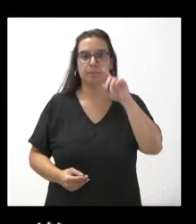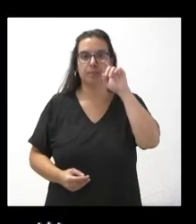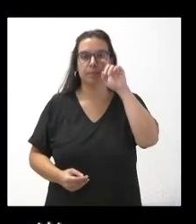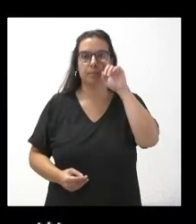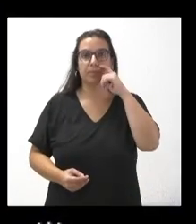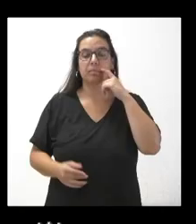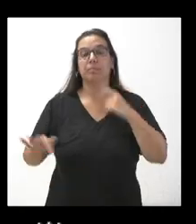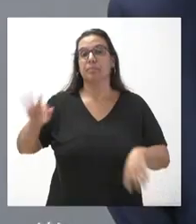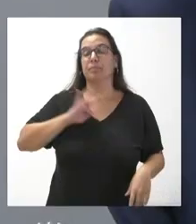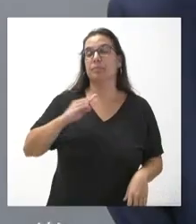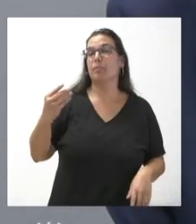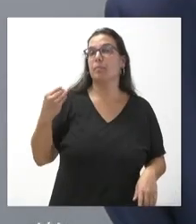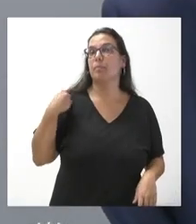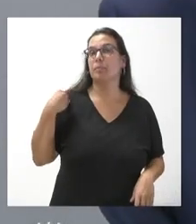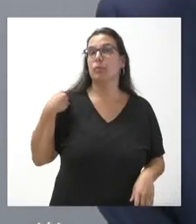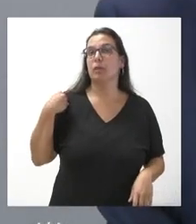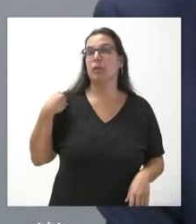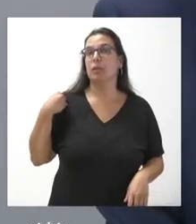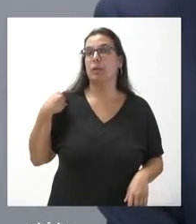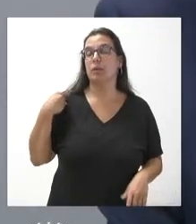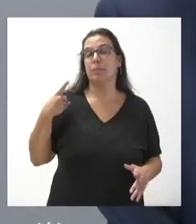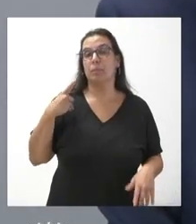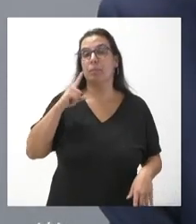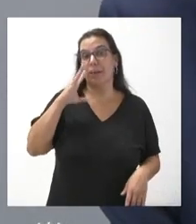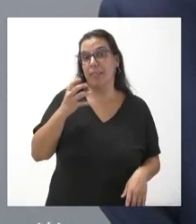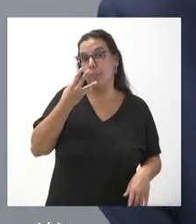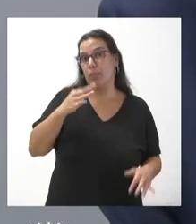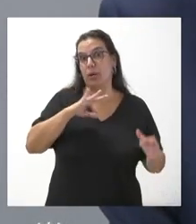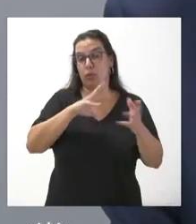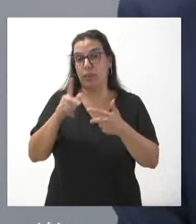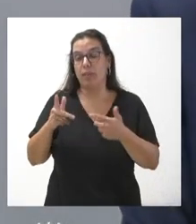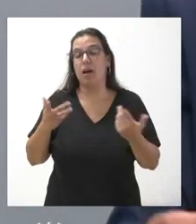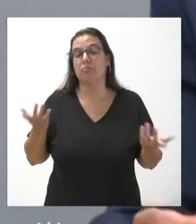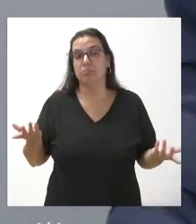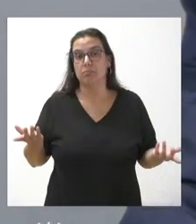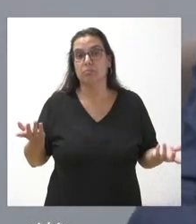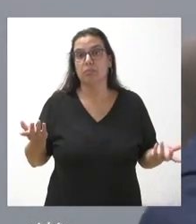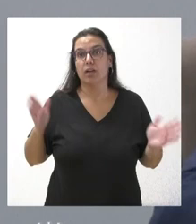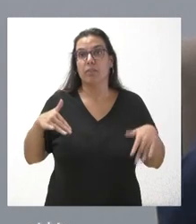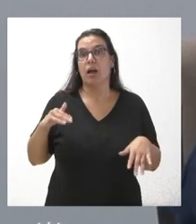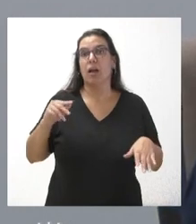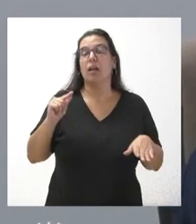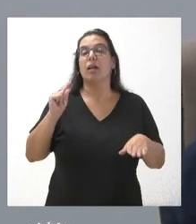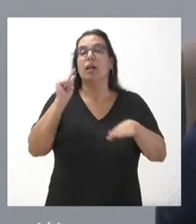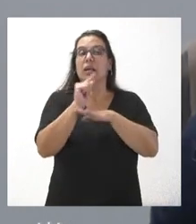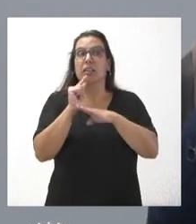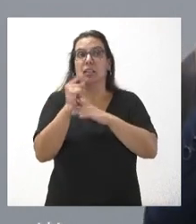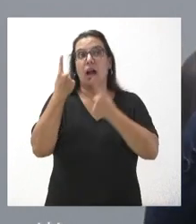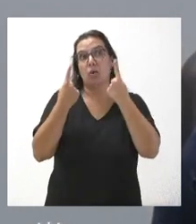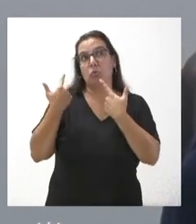Bien, respecto a lo que me pregunta, bueno, primero parece que es buena noticia, ¿no?, que el objeto de crítica de determinados